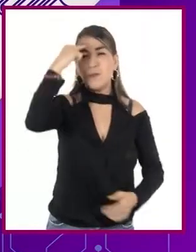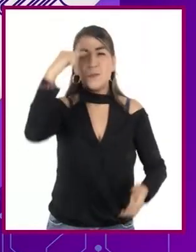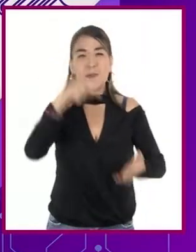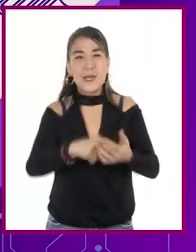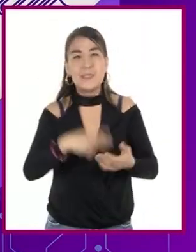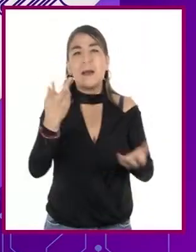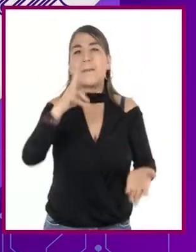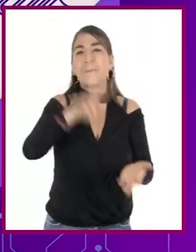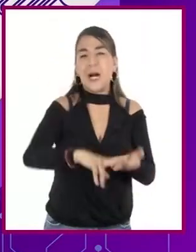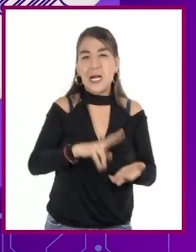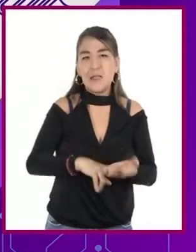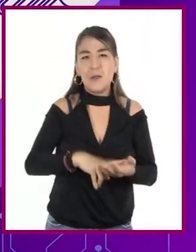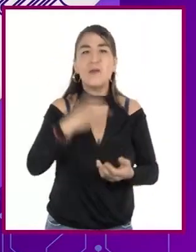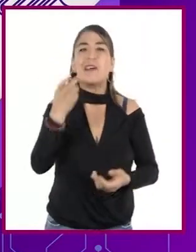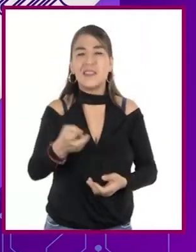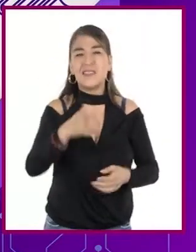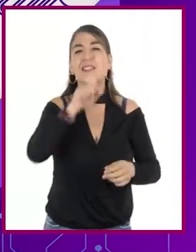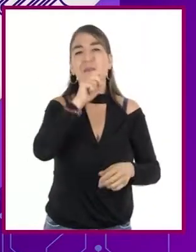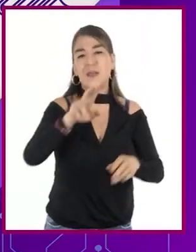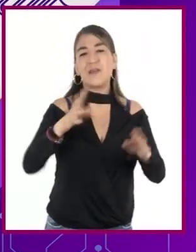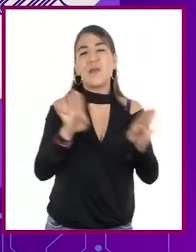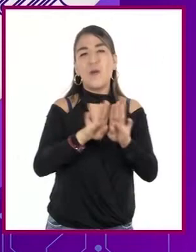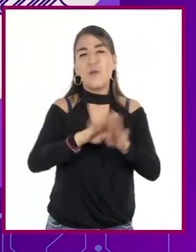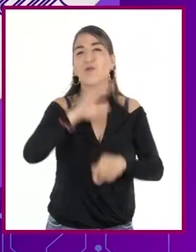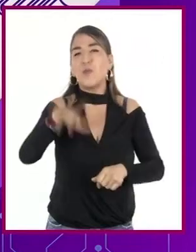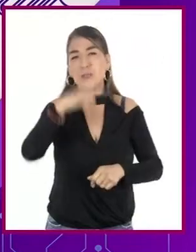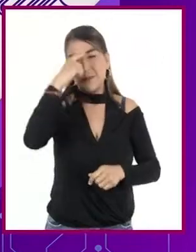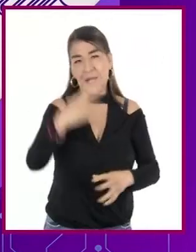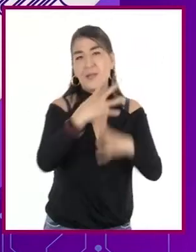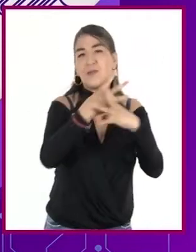de algunas condiciones para su solución.